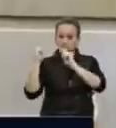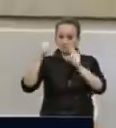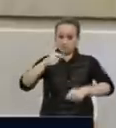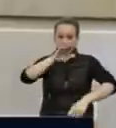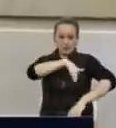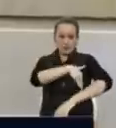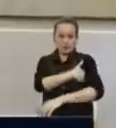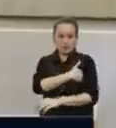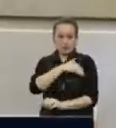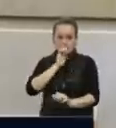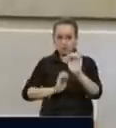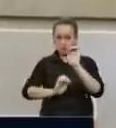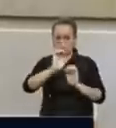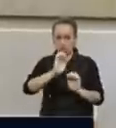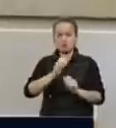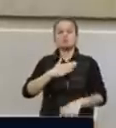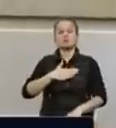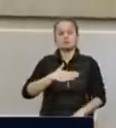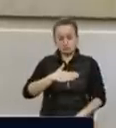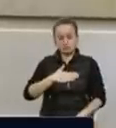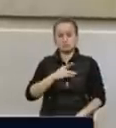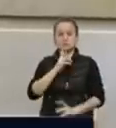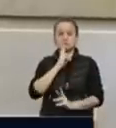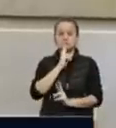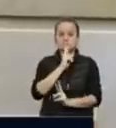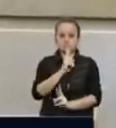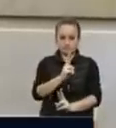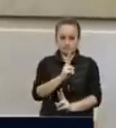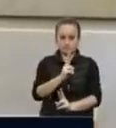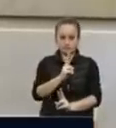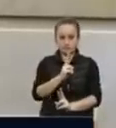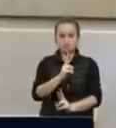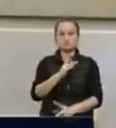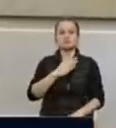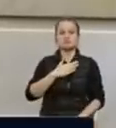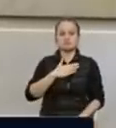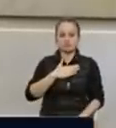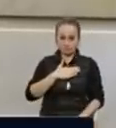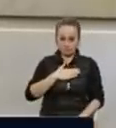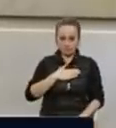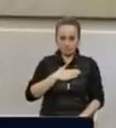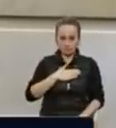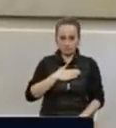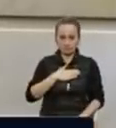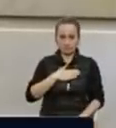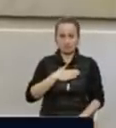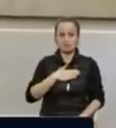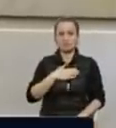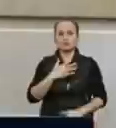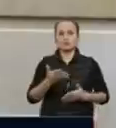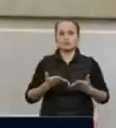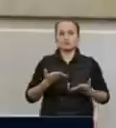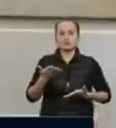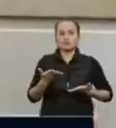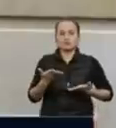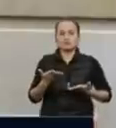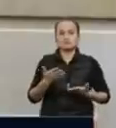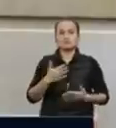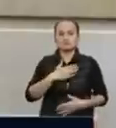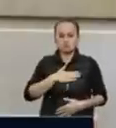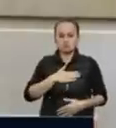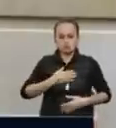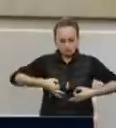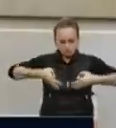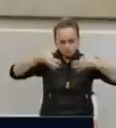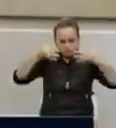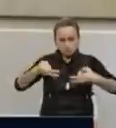defensa, yo les decía: estoy, como estoy seguro